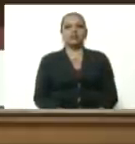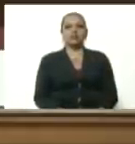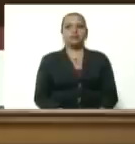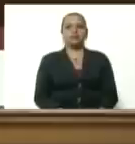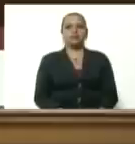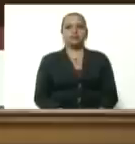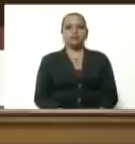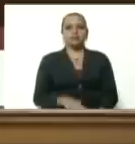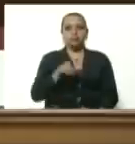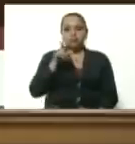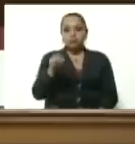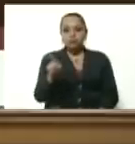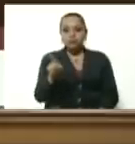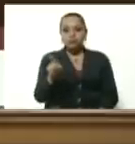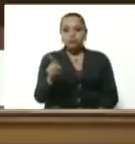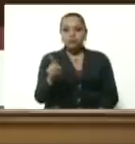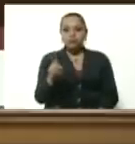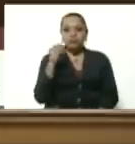Esas dudas